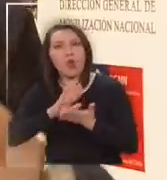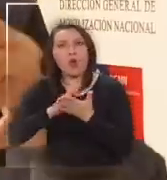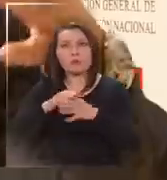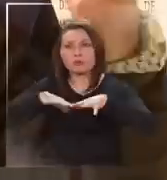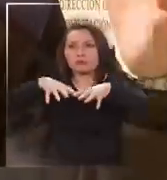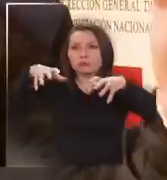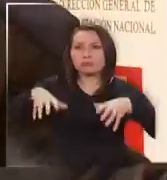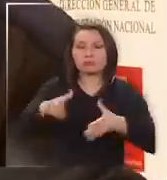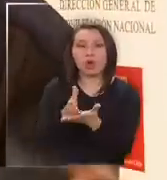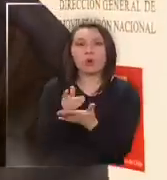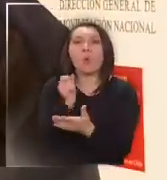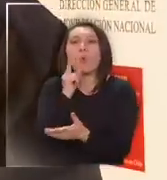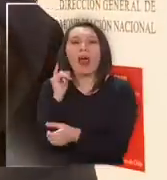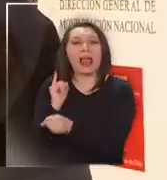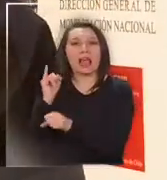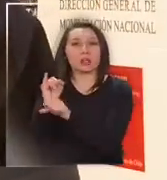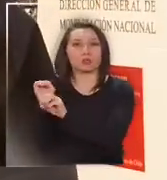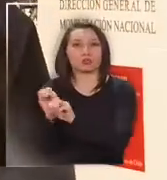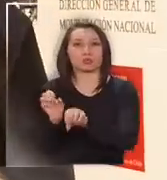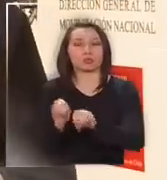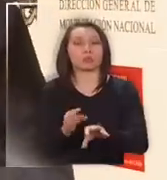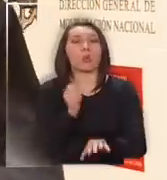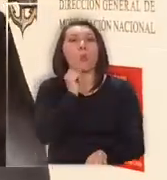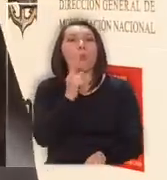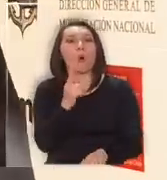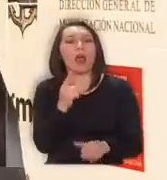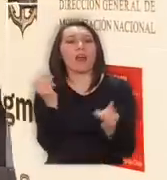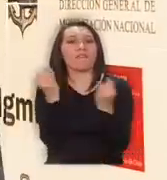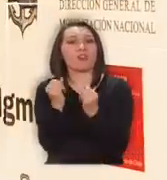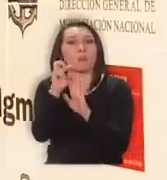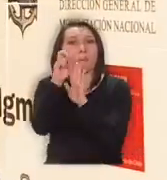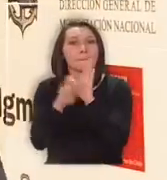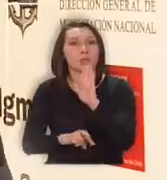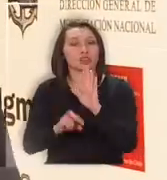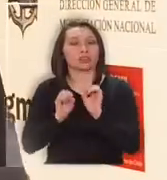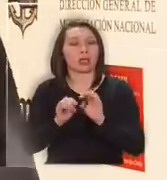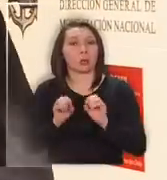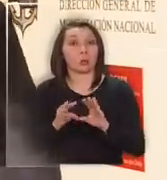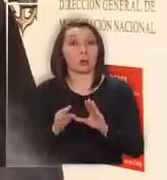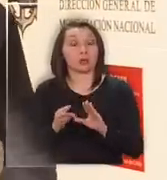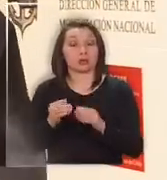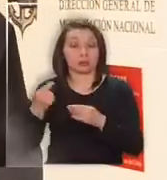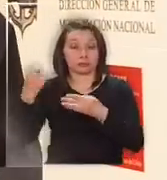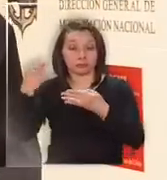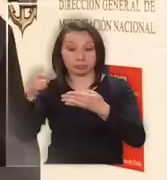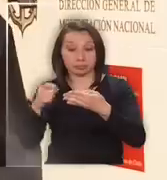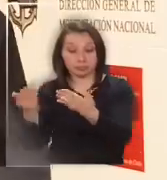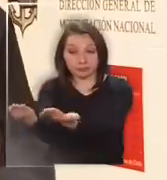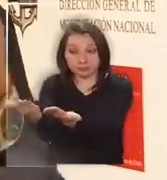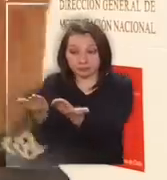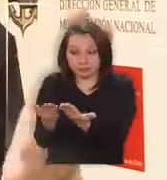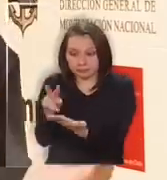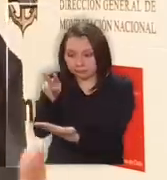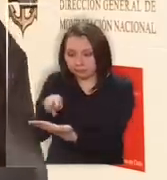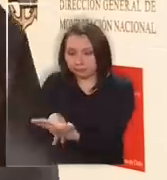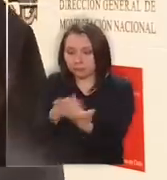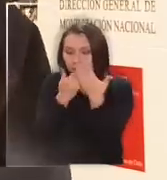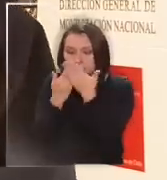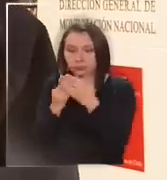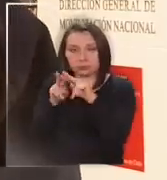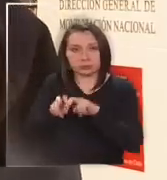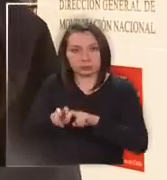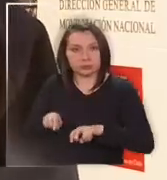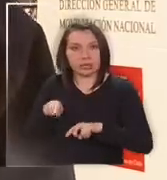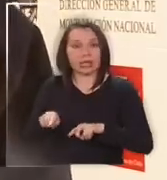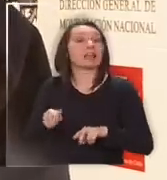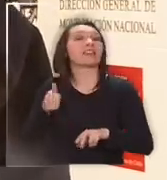los instructores que pueden tener ellos, cuál es el formato del proyecto educativo que tienen, y en base a todos esos antecedentes que son analizados acá en la